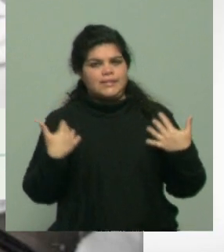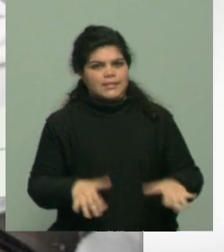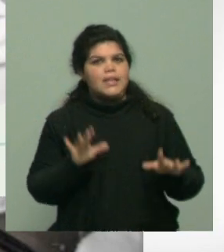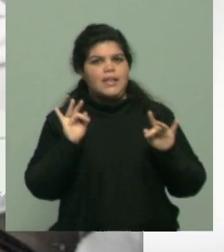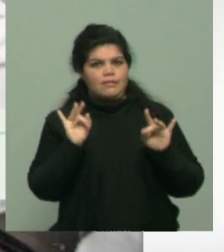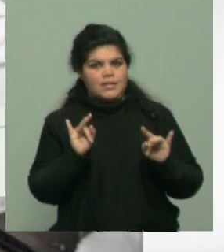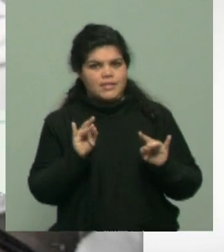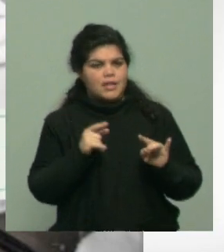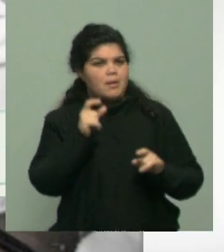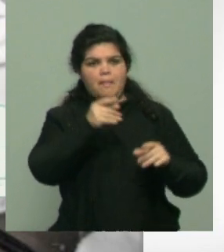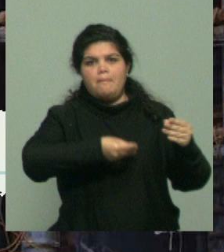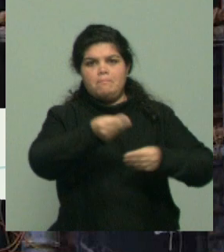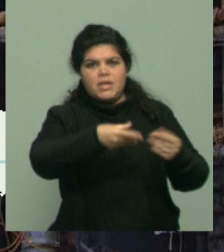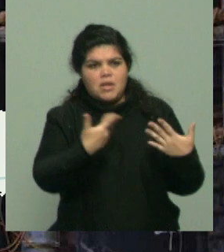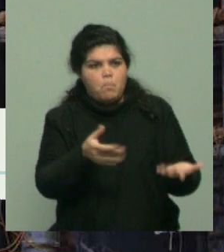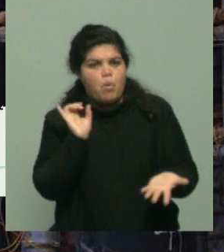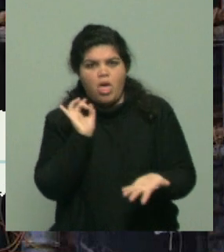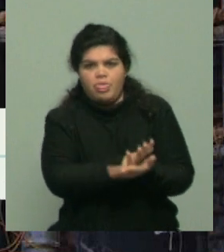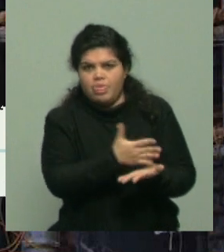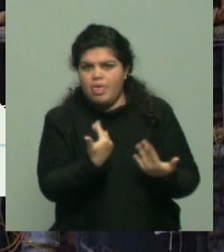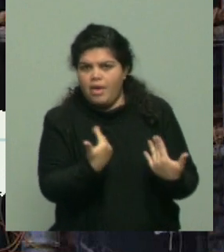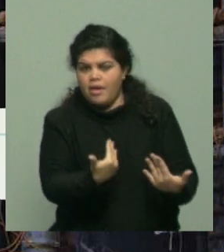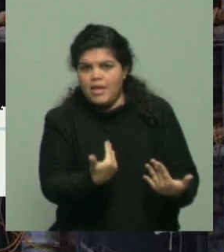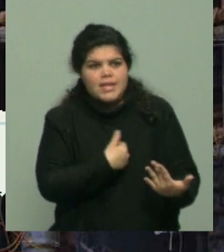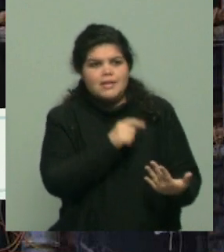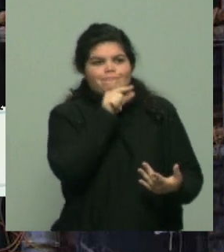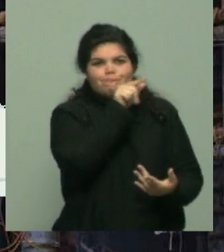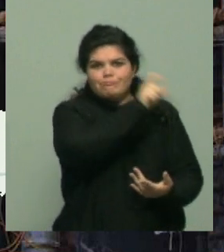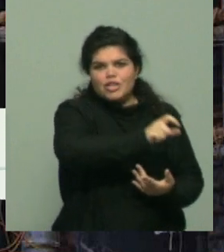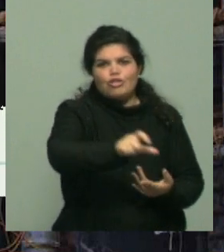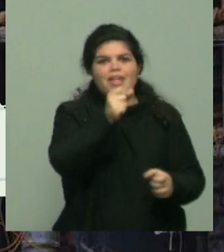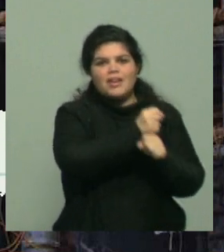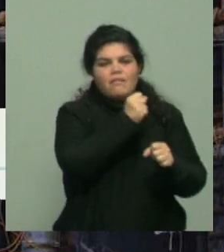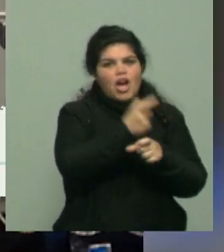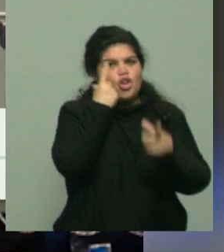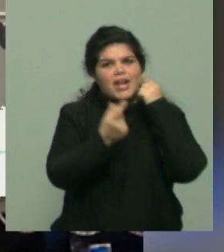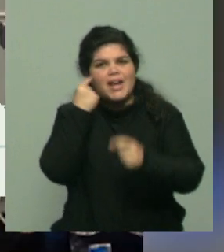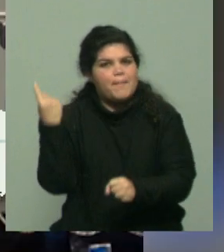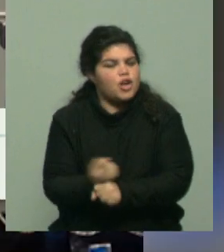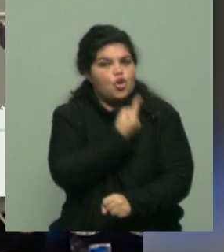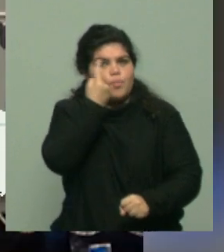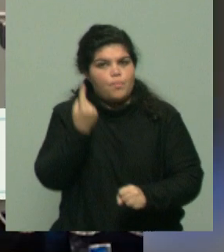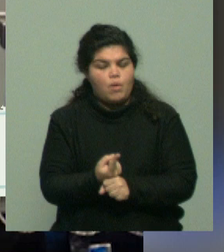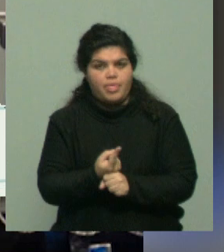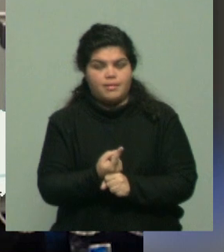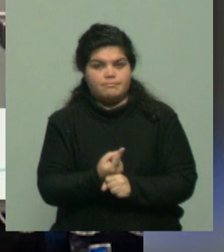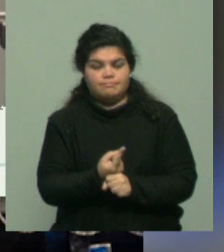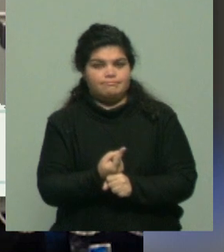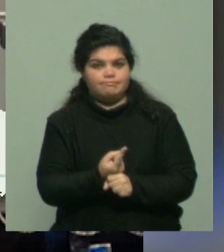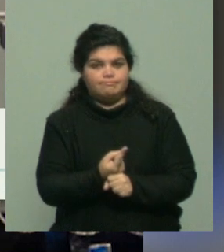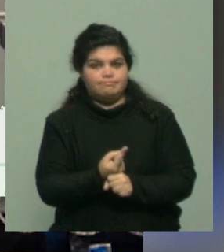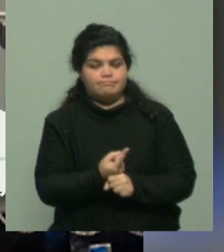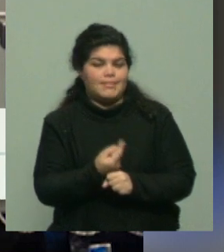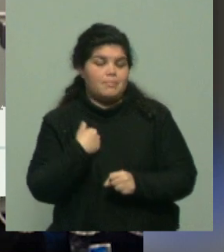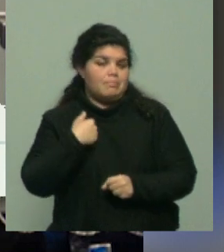además pone en pie de igualdad al que cumple y al que incumple, lo cual desde el punto de vista ético y moral no me